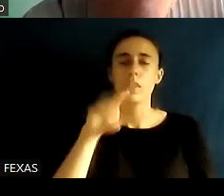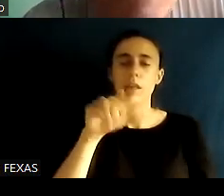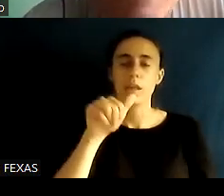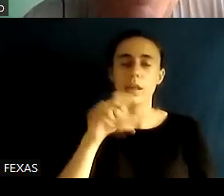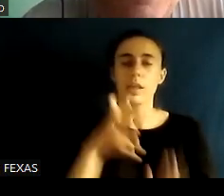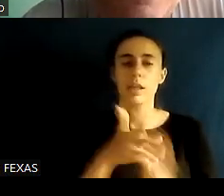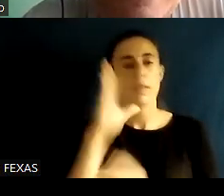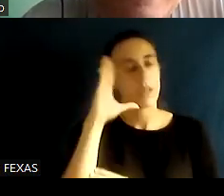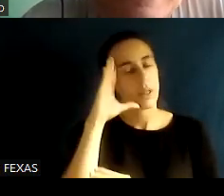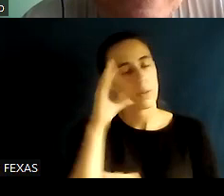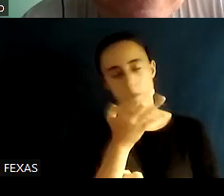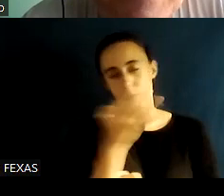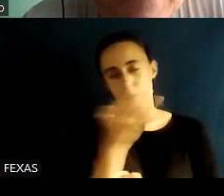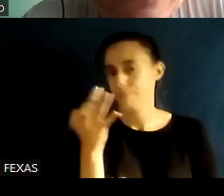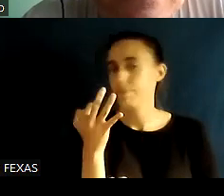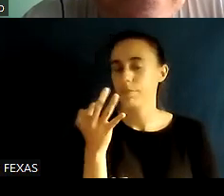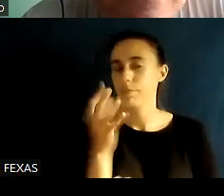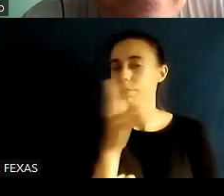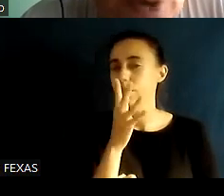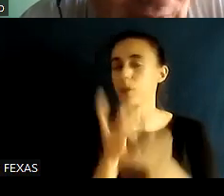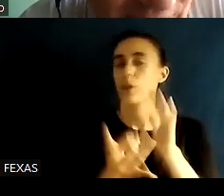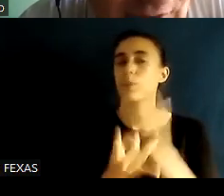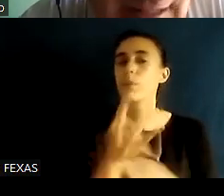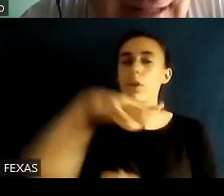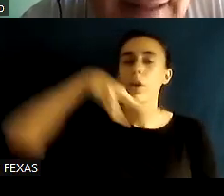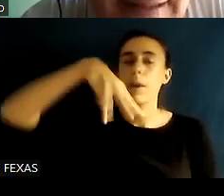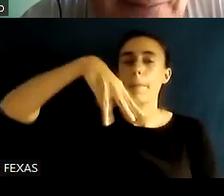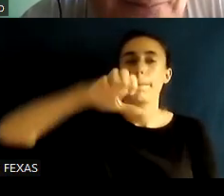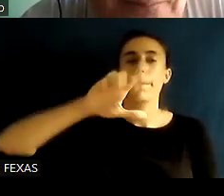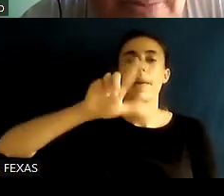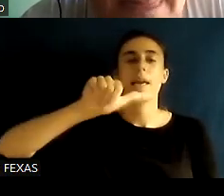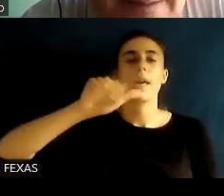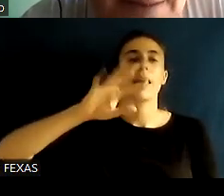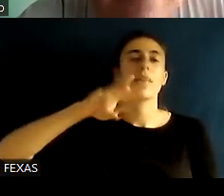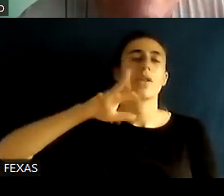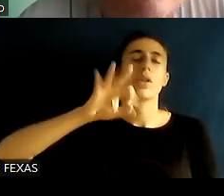adecuadamente mediante la producción de melatonina y con una flora